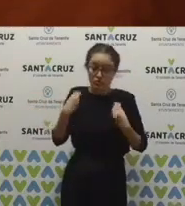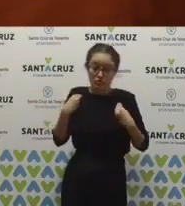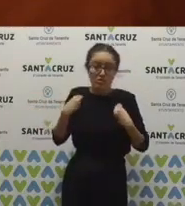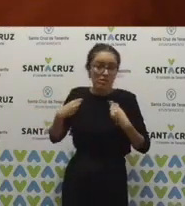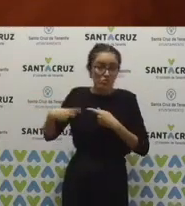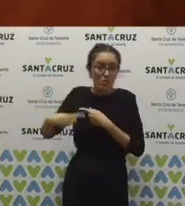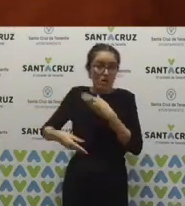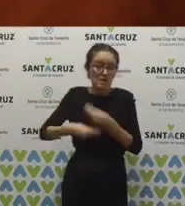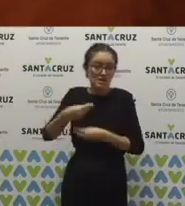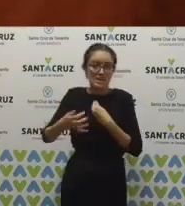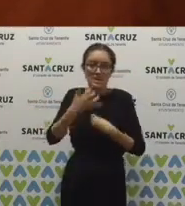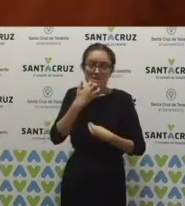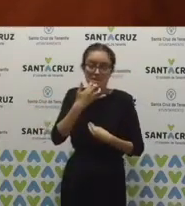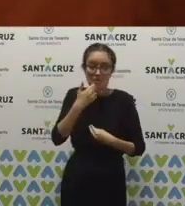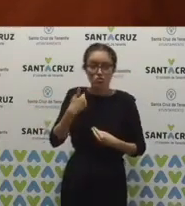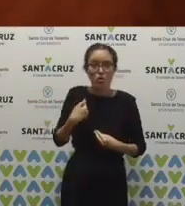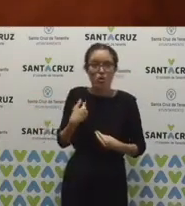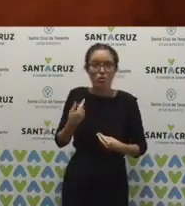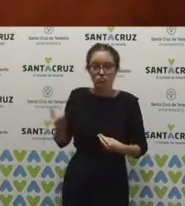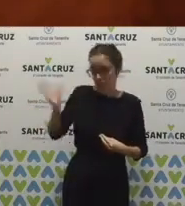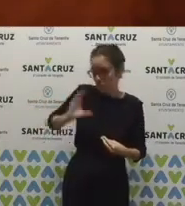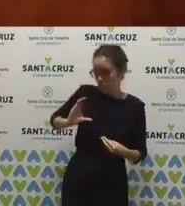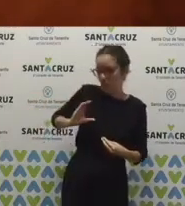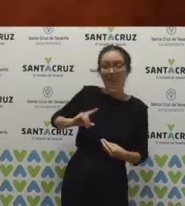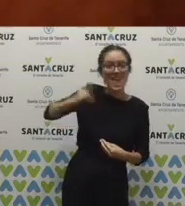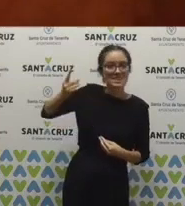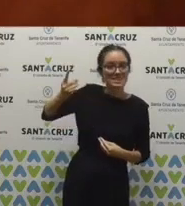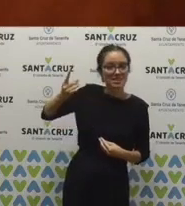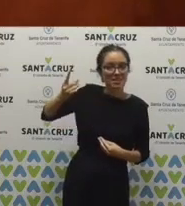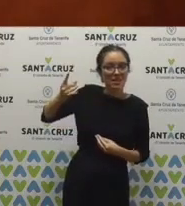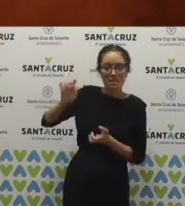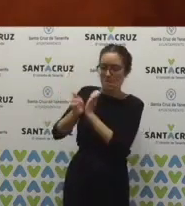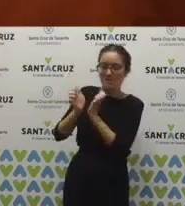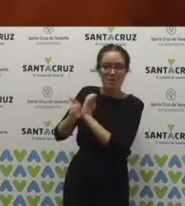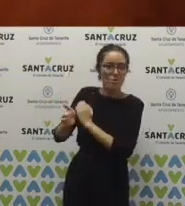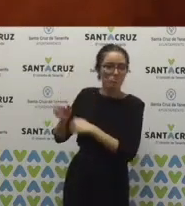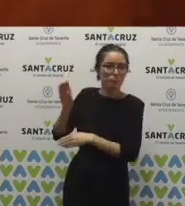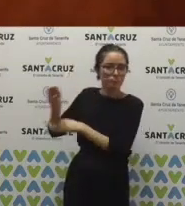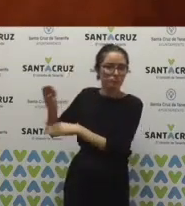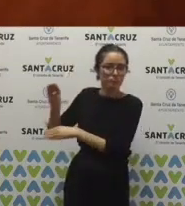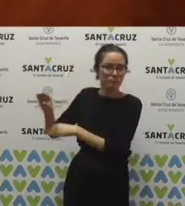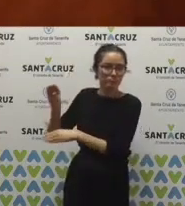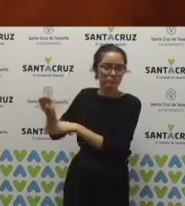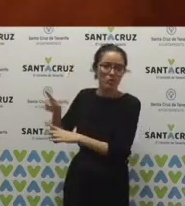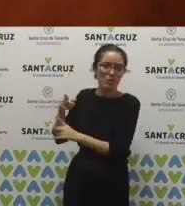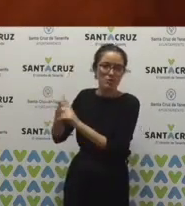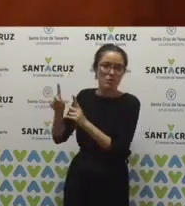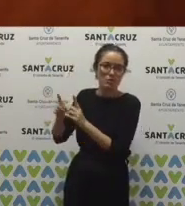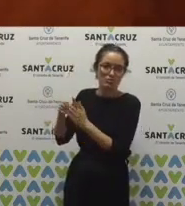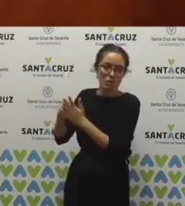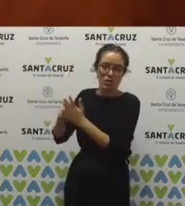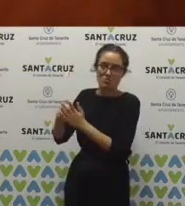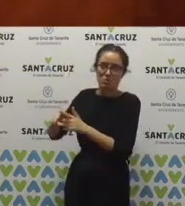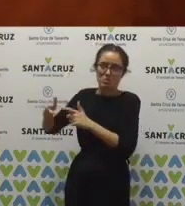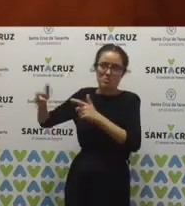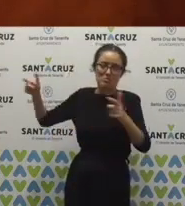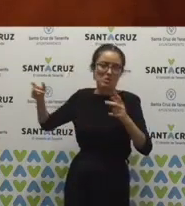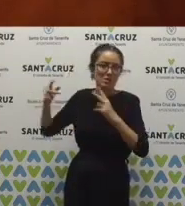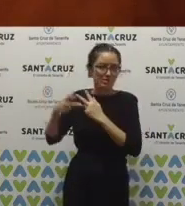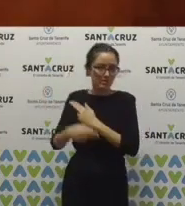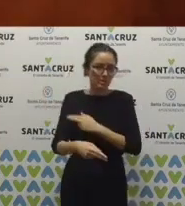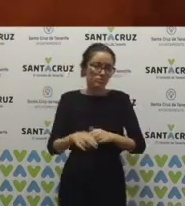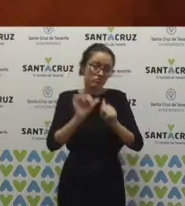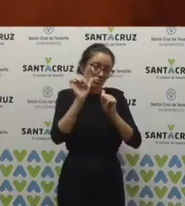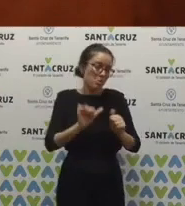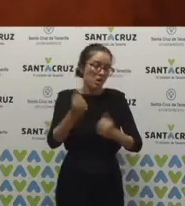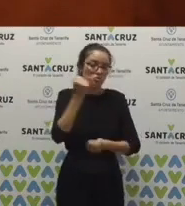extras voy a tratar de cancelar los préstamos que tenga y no va a continuar endeudándome son diferentes modelos de entender la economía